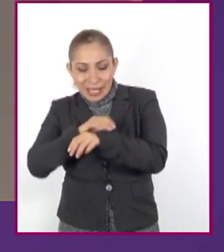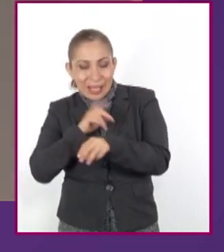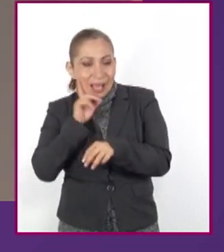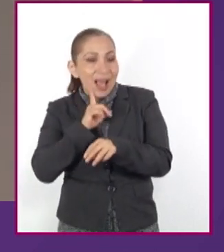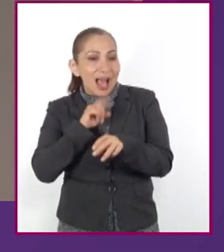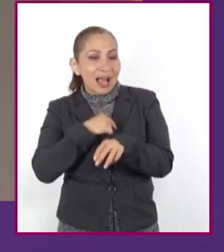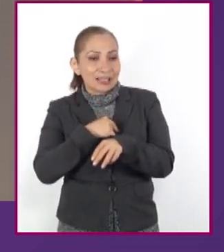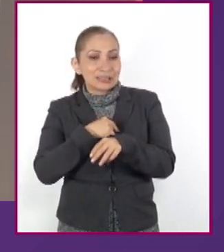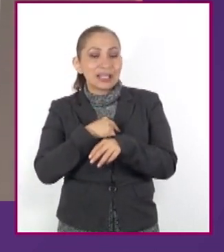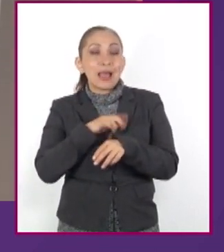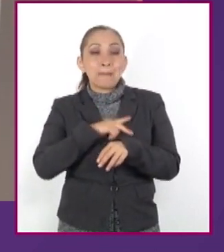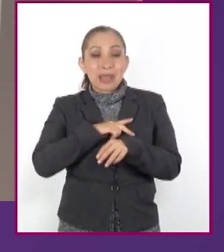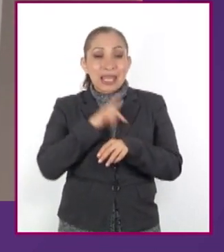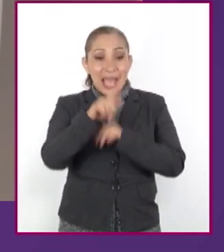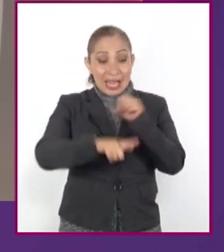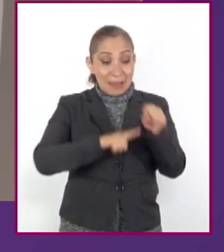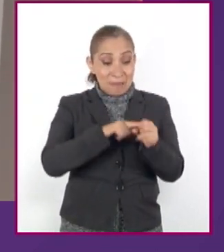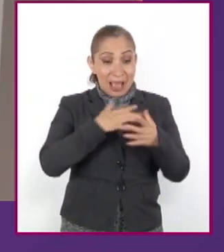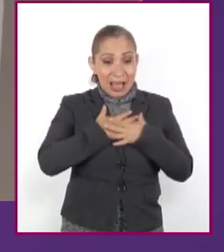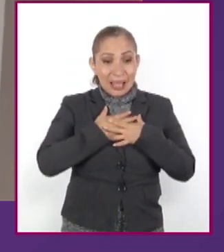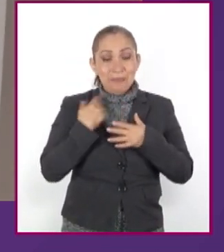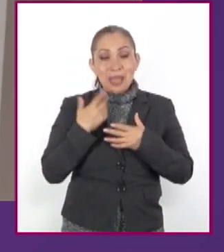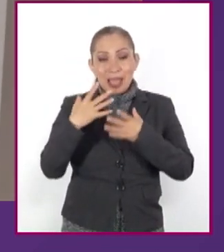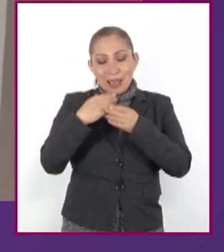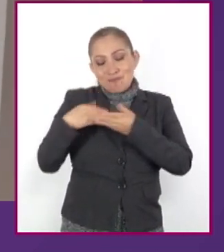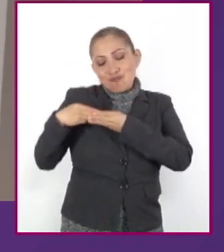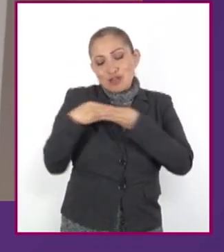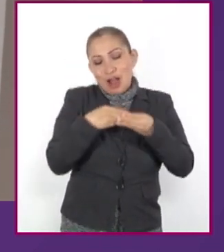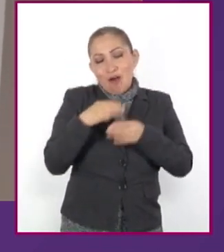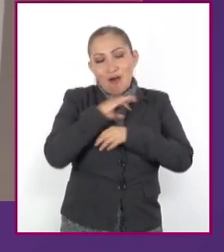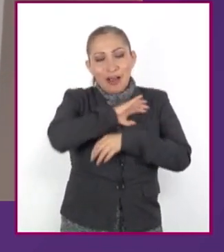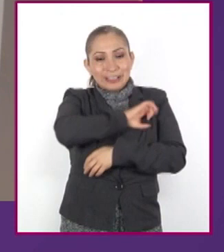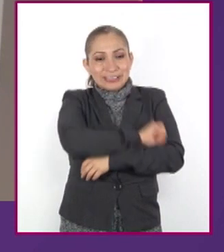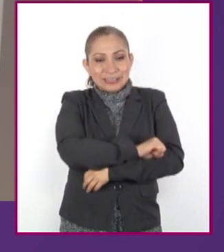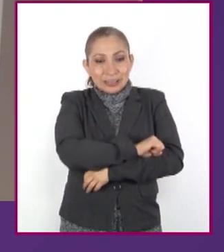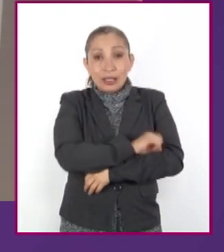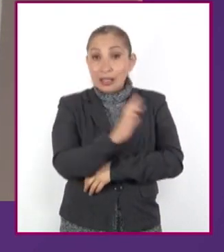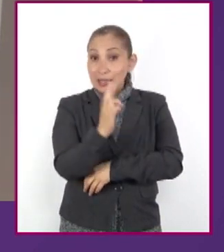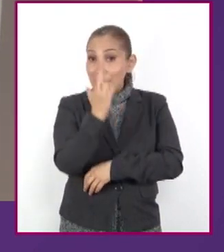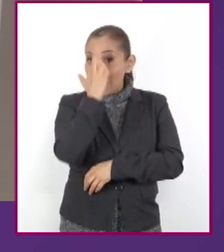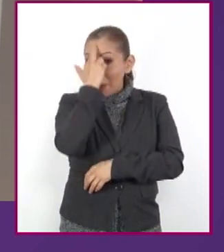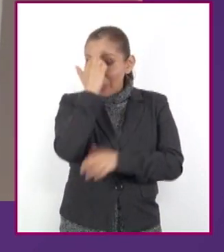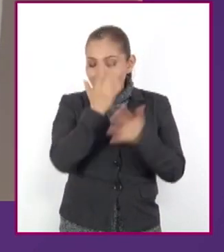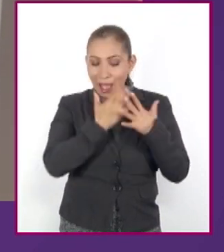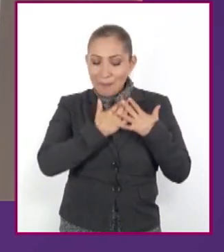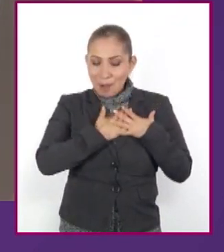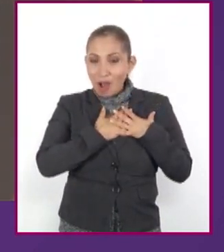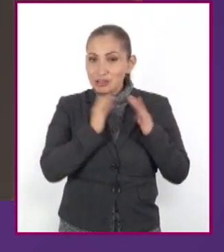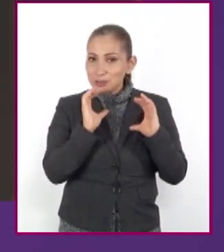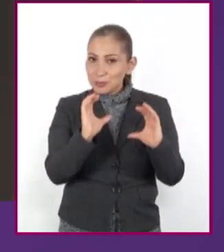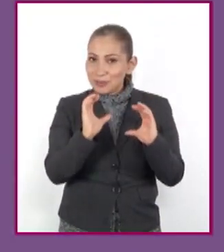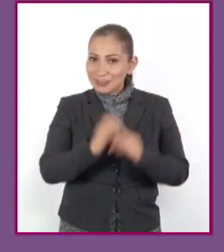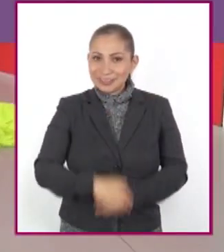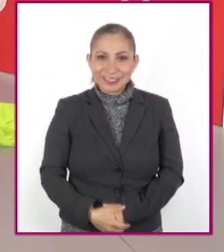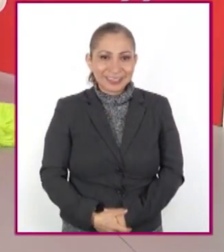amigas, mi mascota y mi peluche favorito. Y recuerden, el amor se cuida.